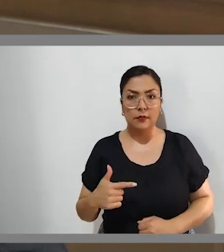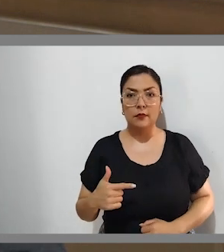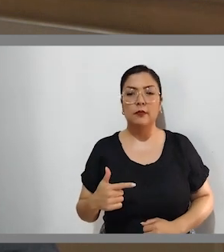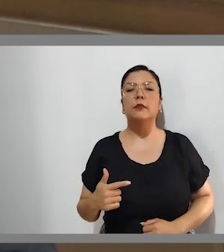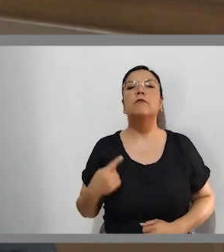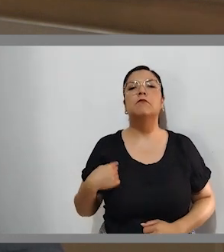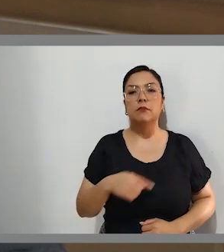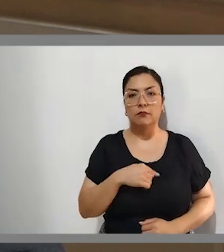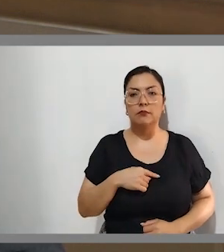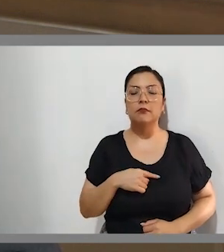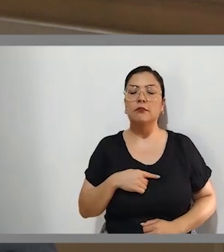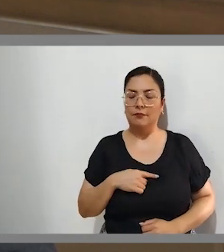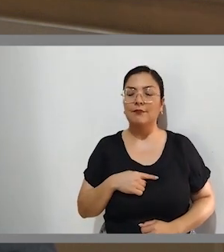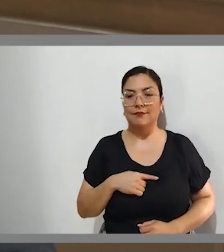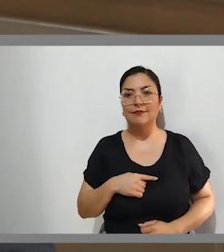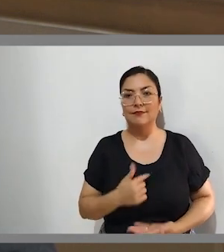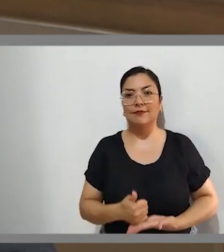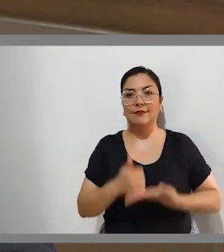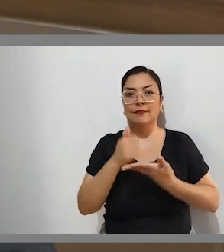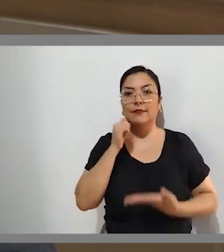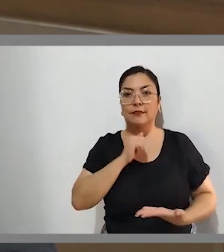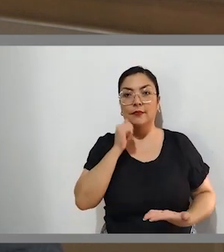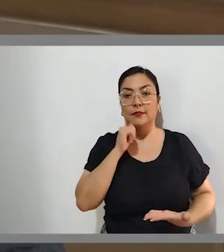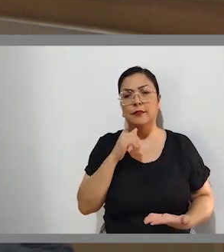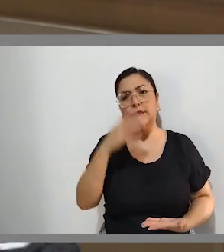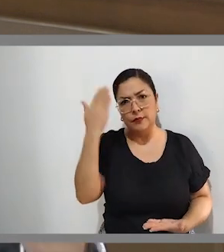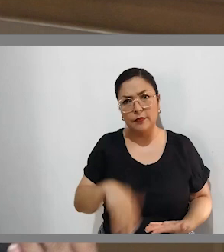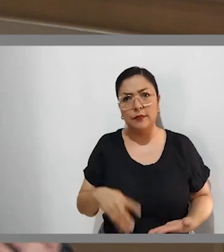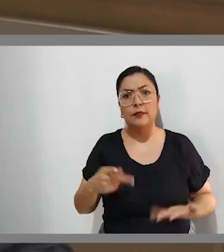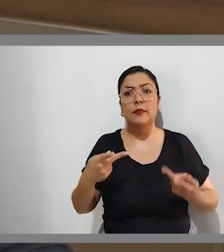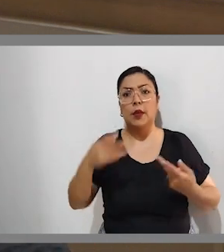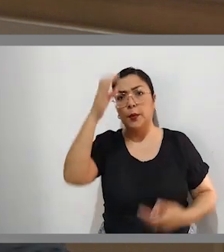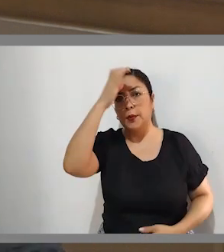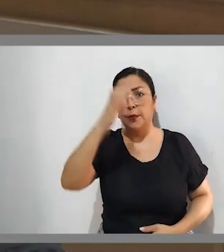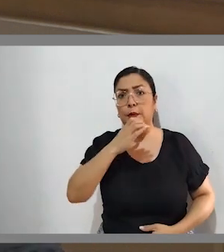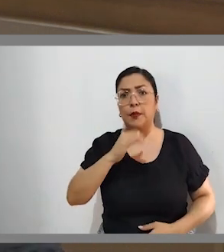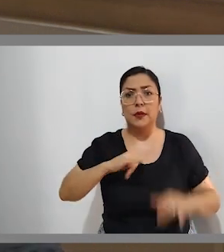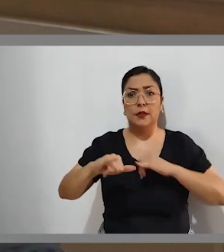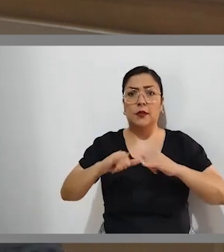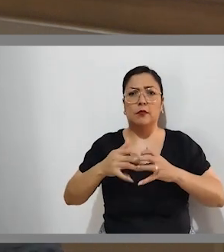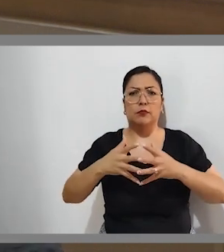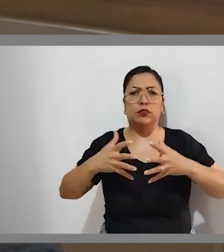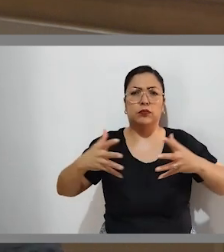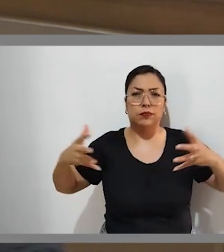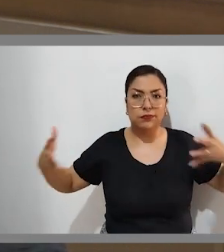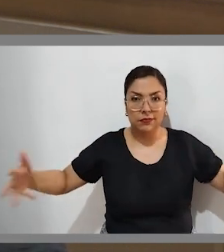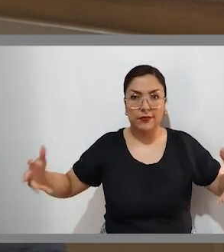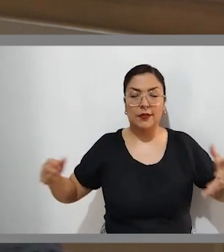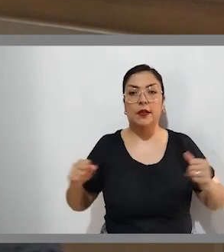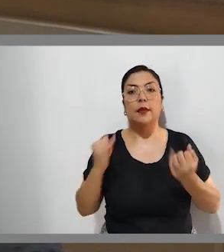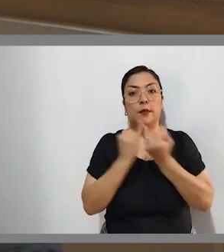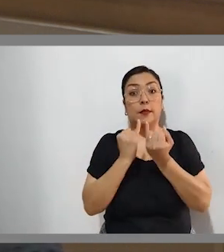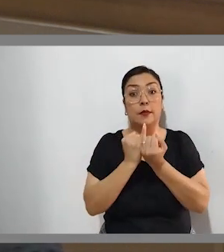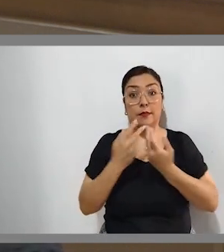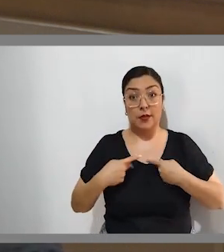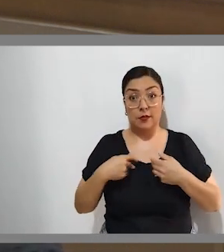momento oportuno. Pero sí, la dispersión poblacional y el territorio tan vasto que es Coahuila de Zaragoza, que tiene Coahuila